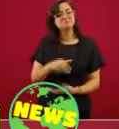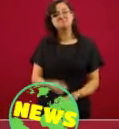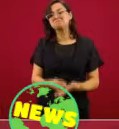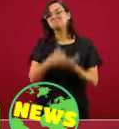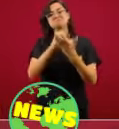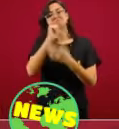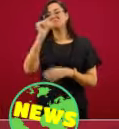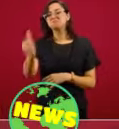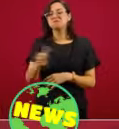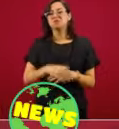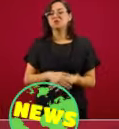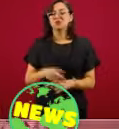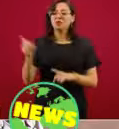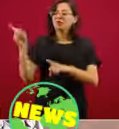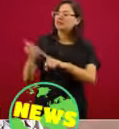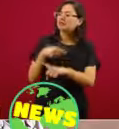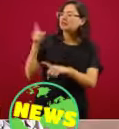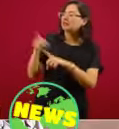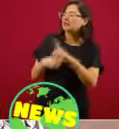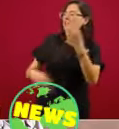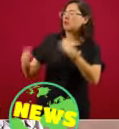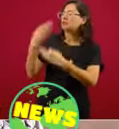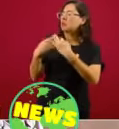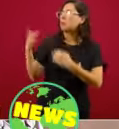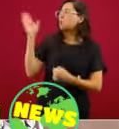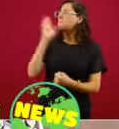Todo lo ven mal